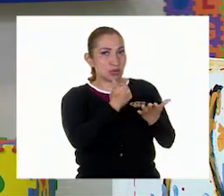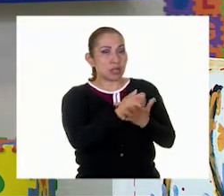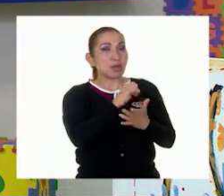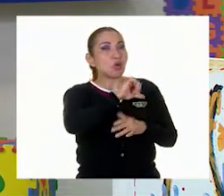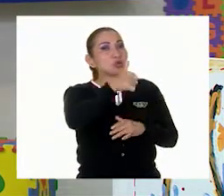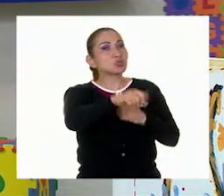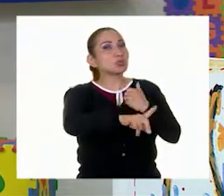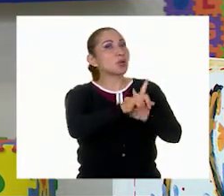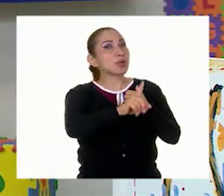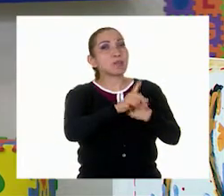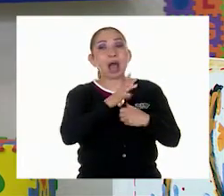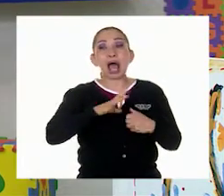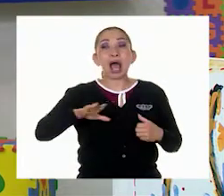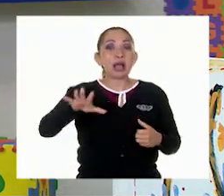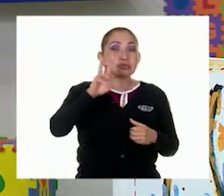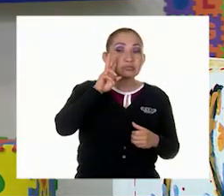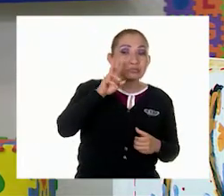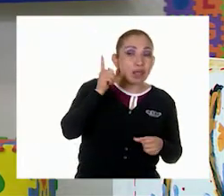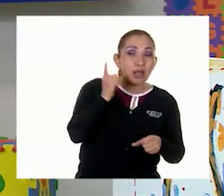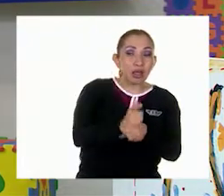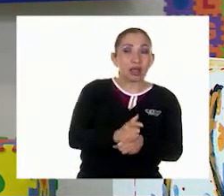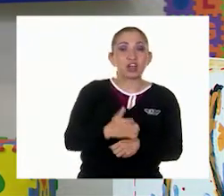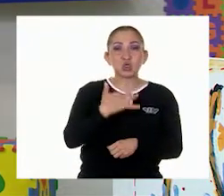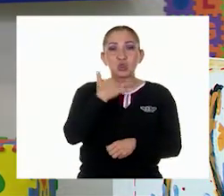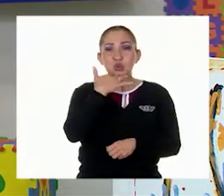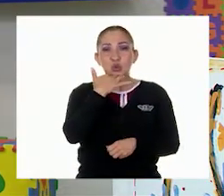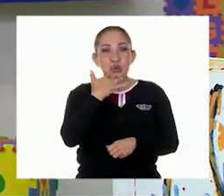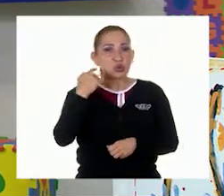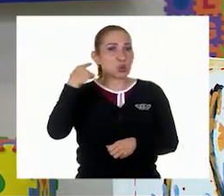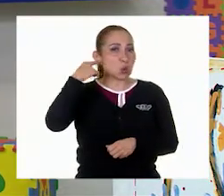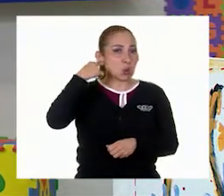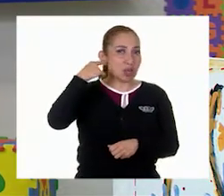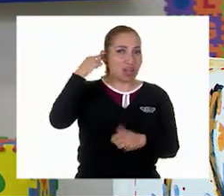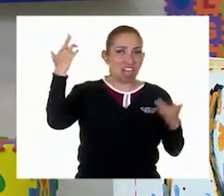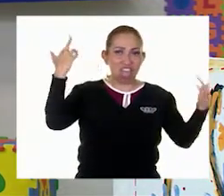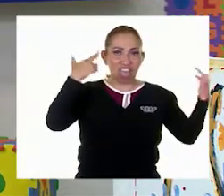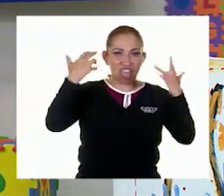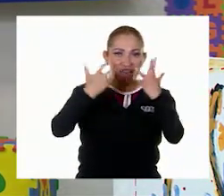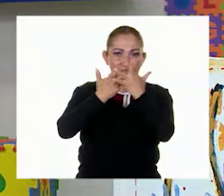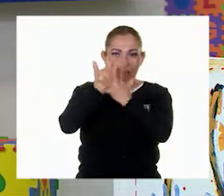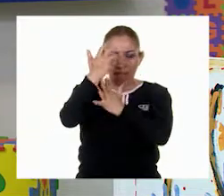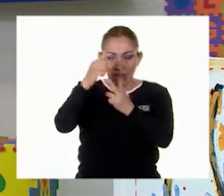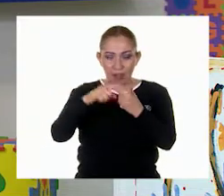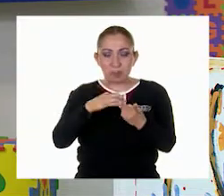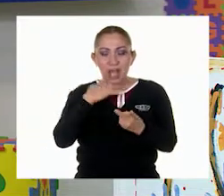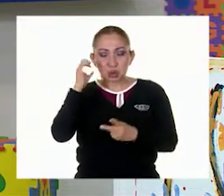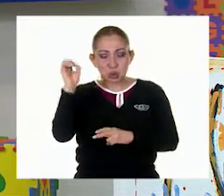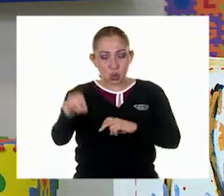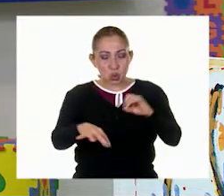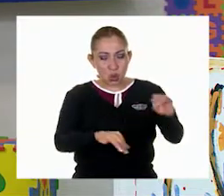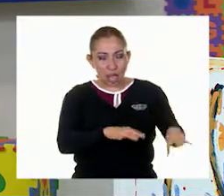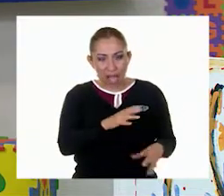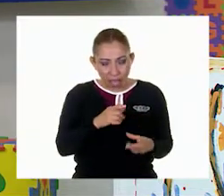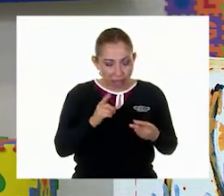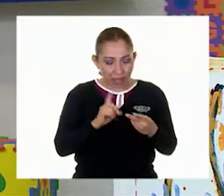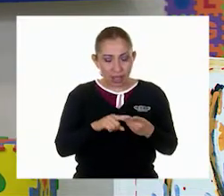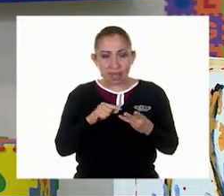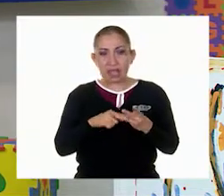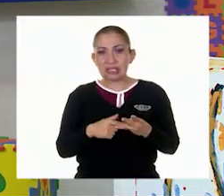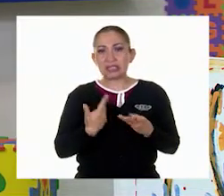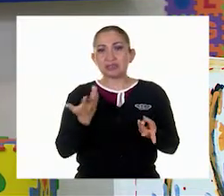que también enfrentan las personas son la contaminación auditiva, la contaminación por basura y desechos,